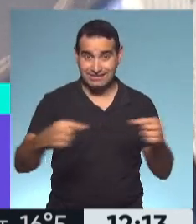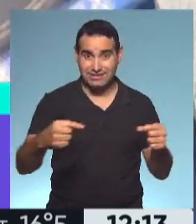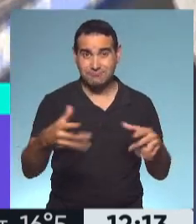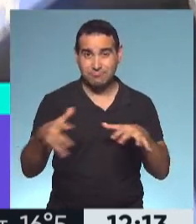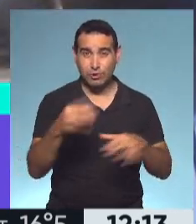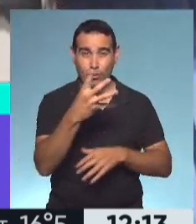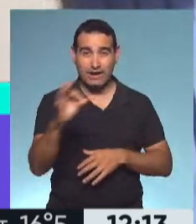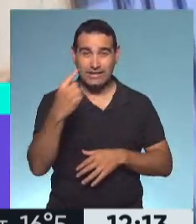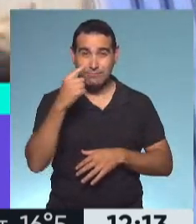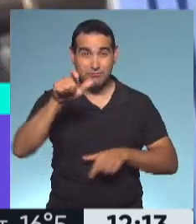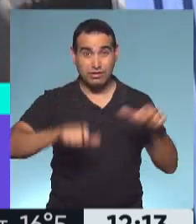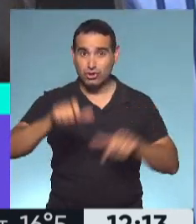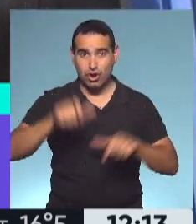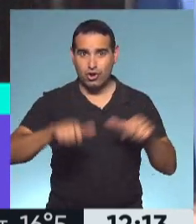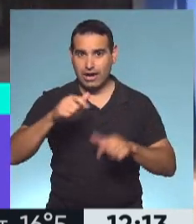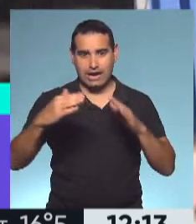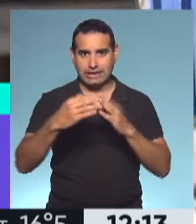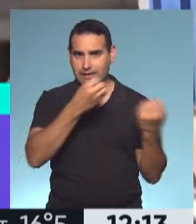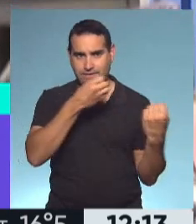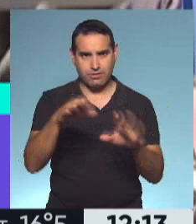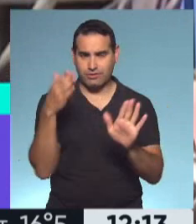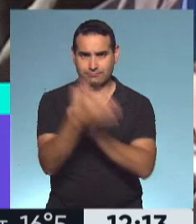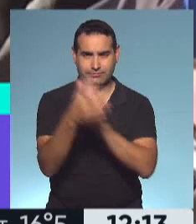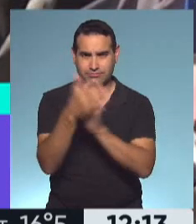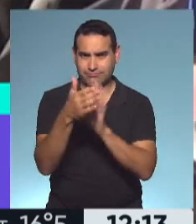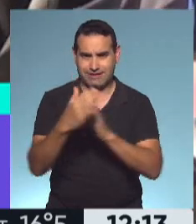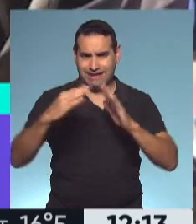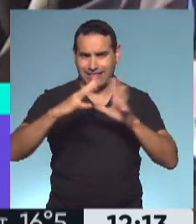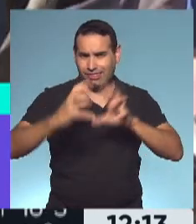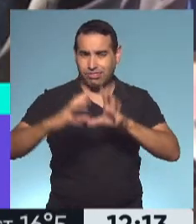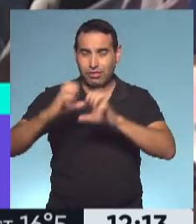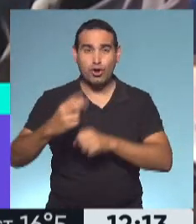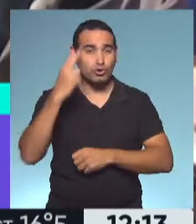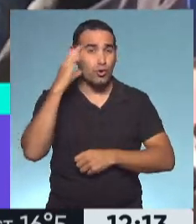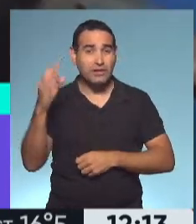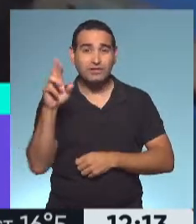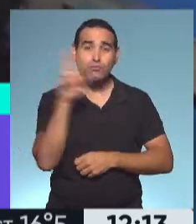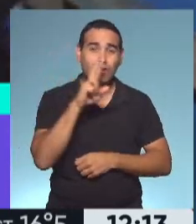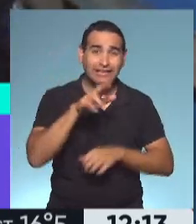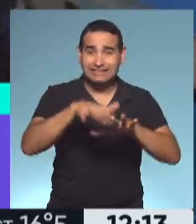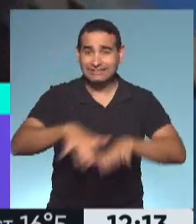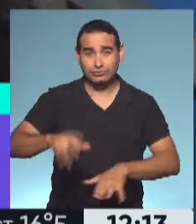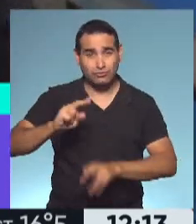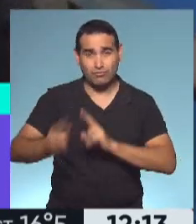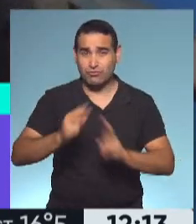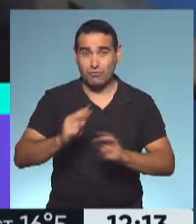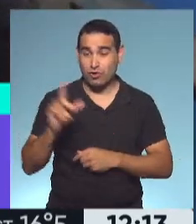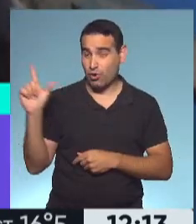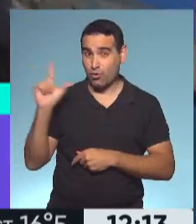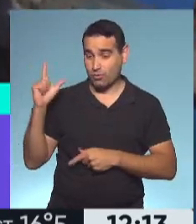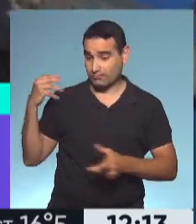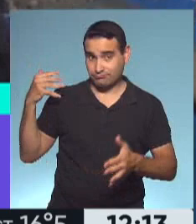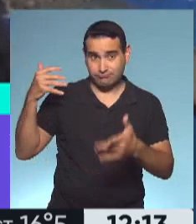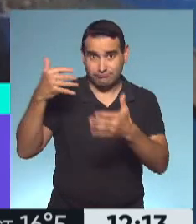de 40.000 personas debieron abandonar sus viviendas en ruinas por los bombardeos, más de 90 mujeres y niños perdieron la vida desde el lunes